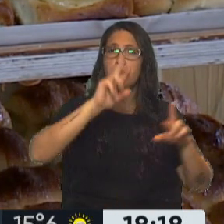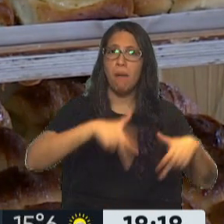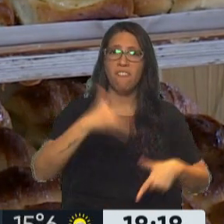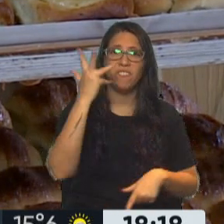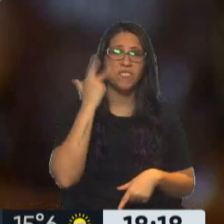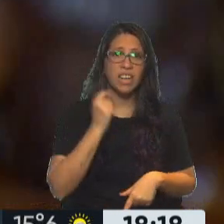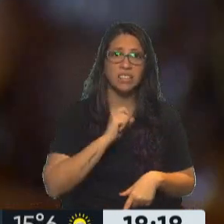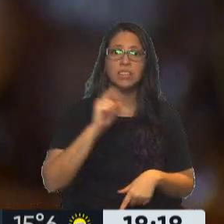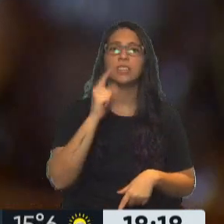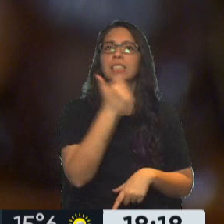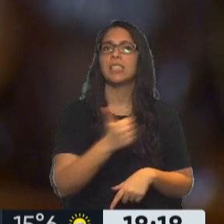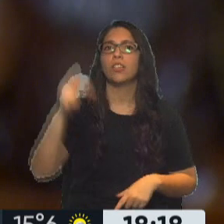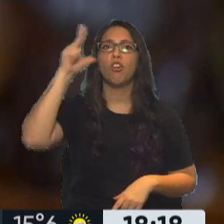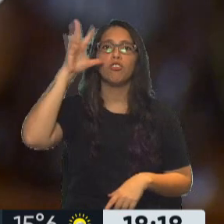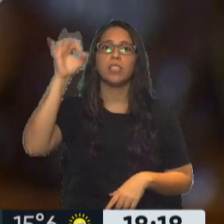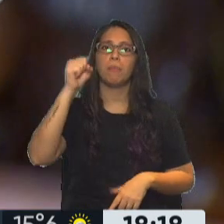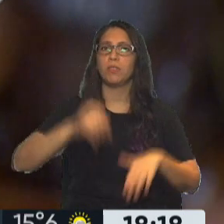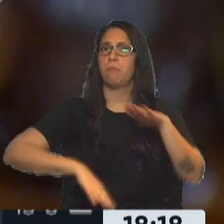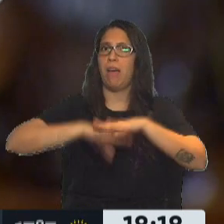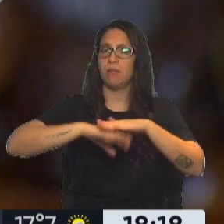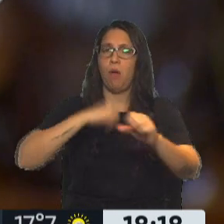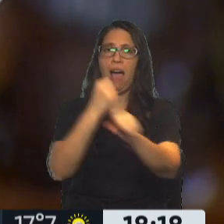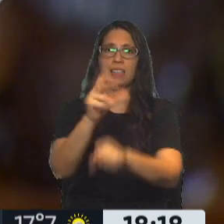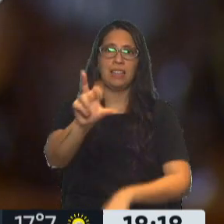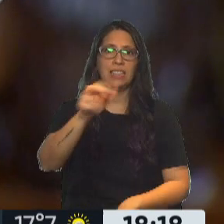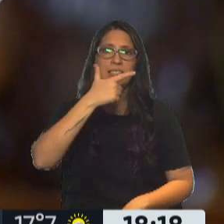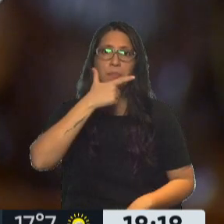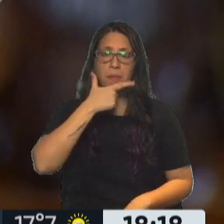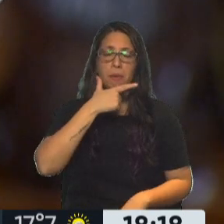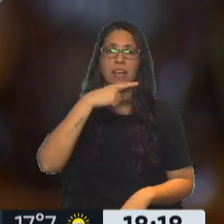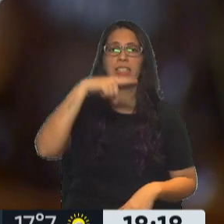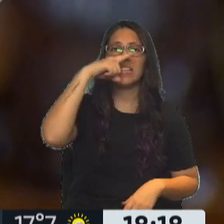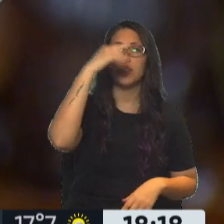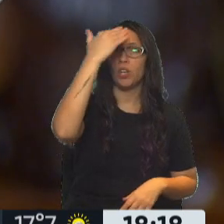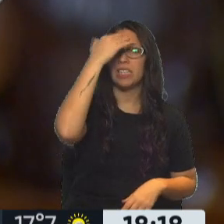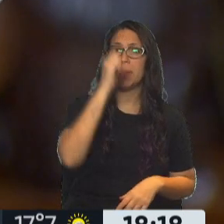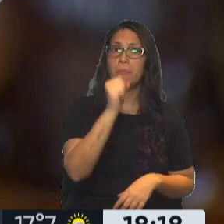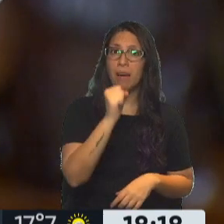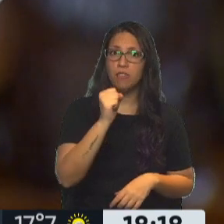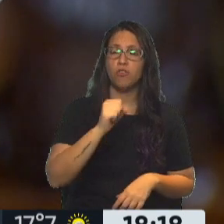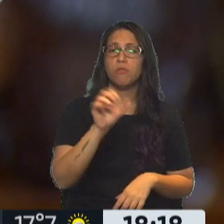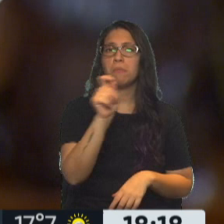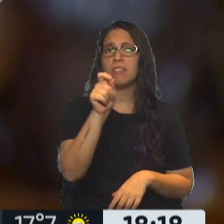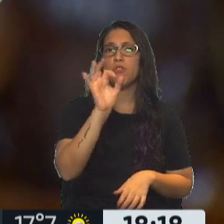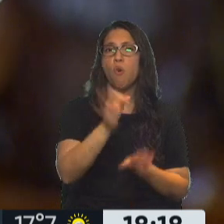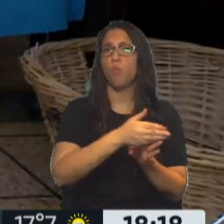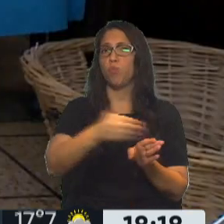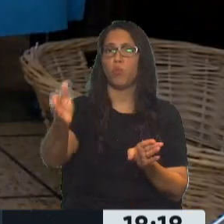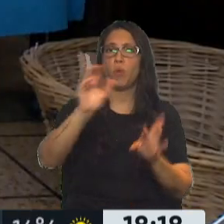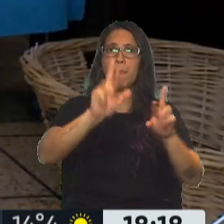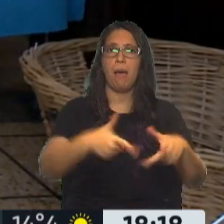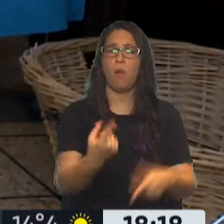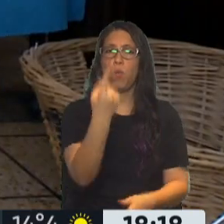hasta 680 pesos hasta el 30 de septiembre y 715 pesos para todo octubre en panaderías de todo el